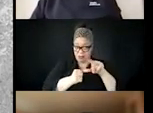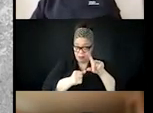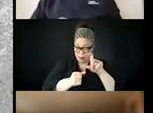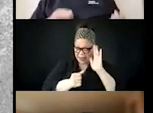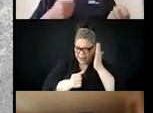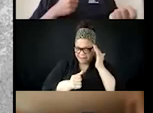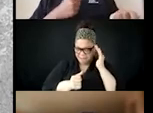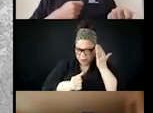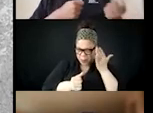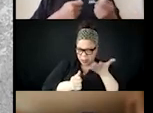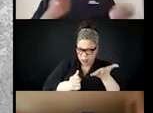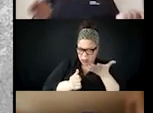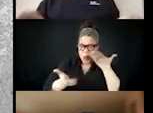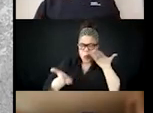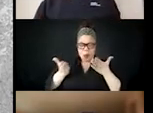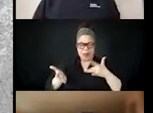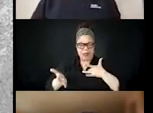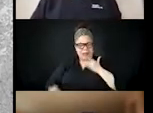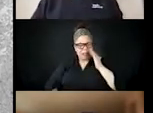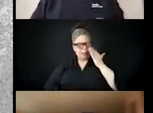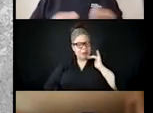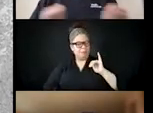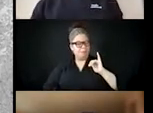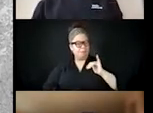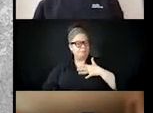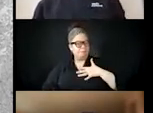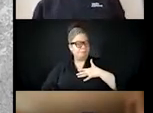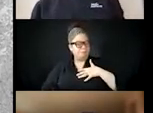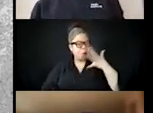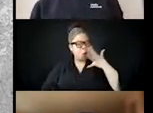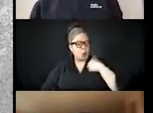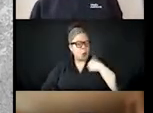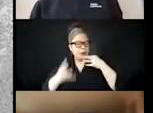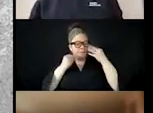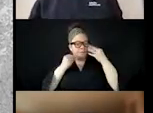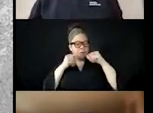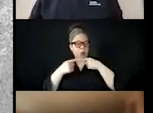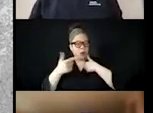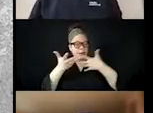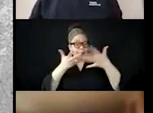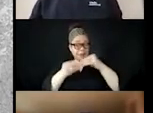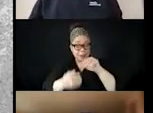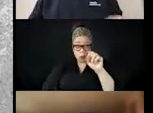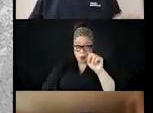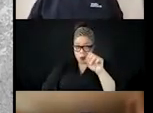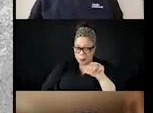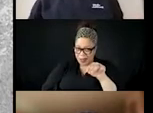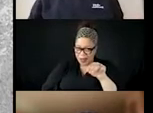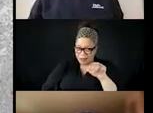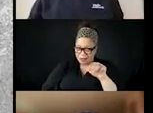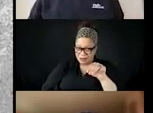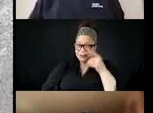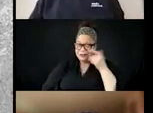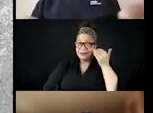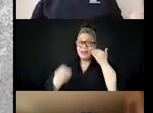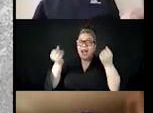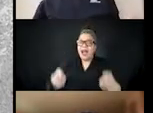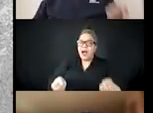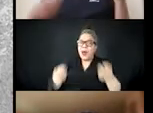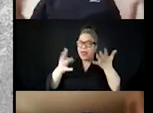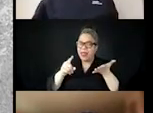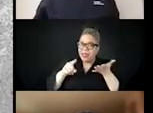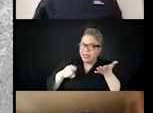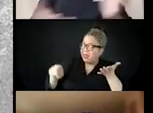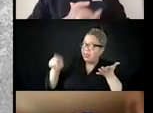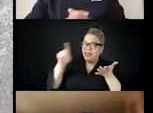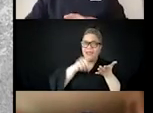más ingreso y influencia cuando estamos en redes sociales cuánta gente ha retwitteado algo